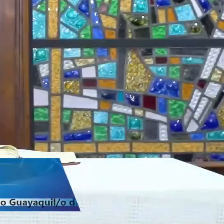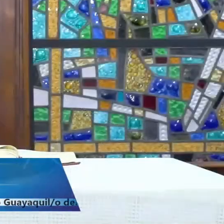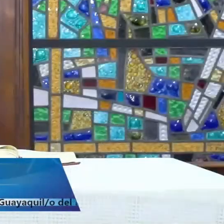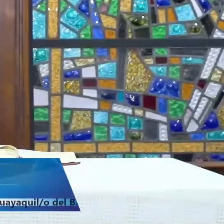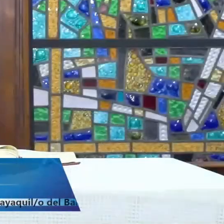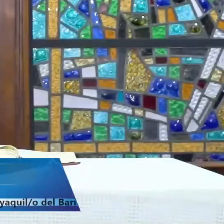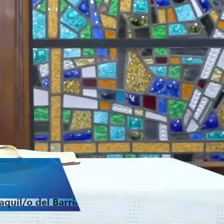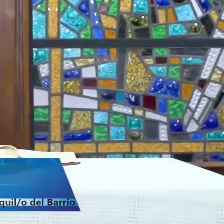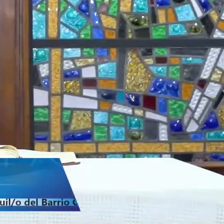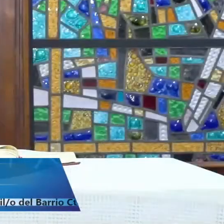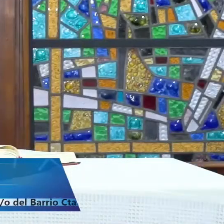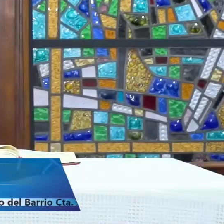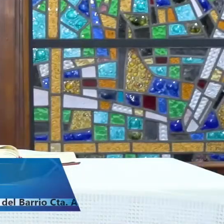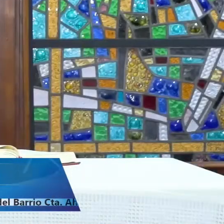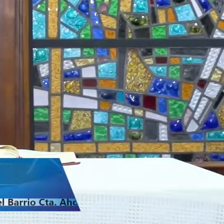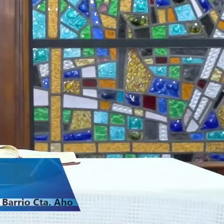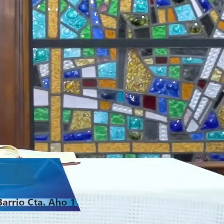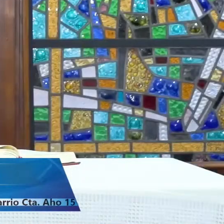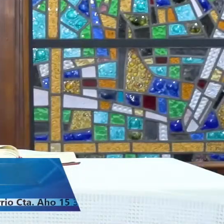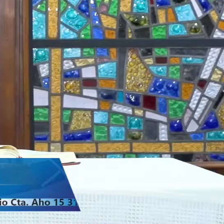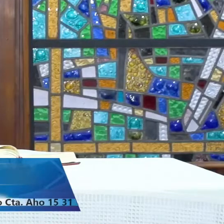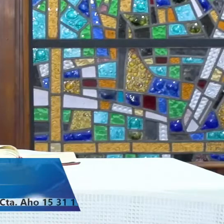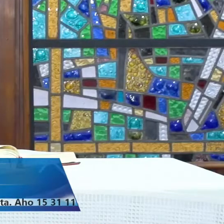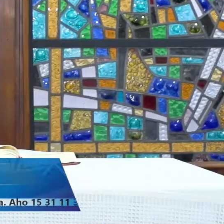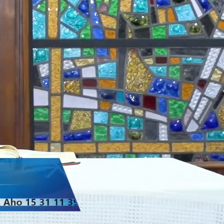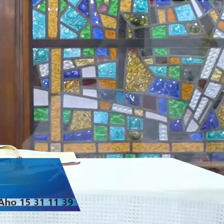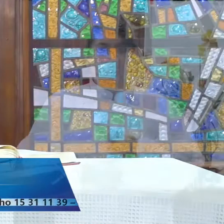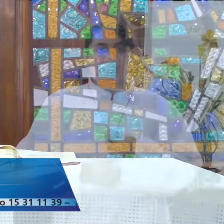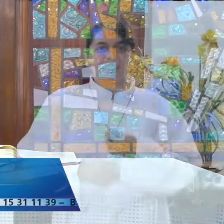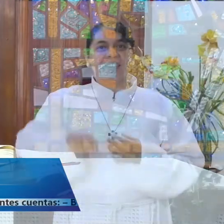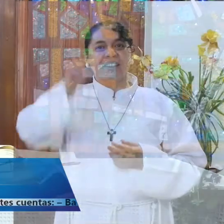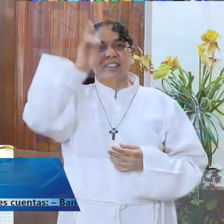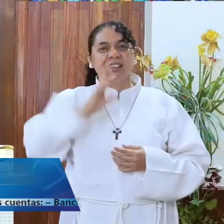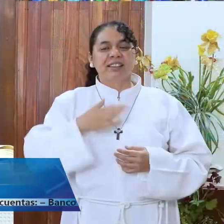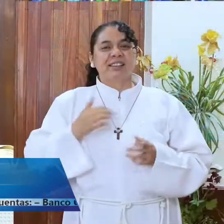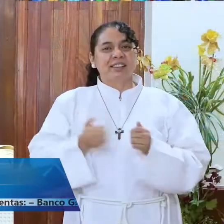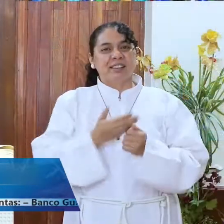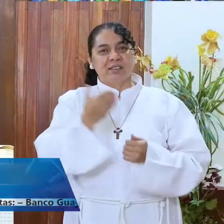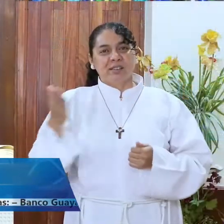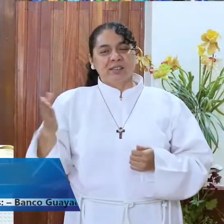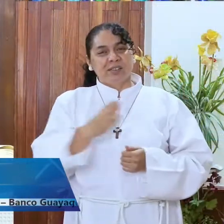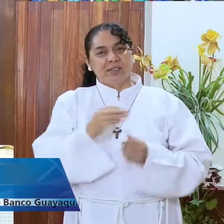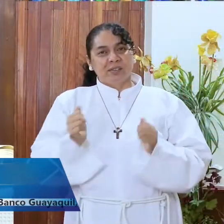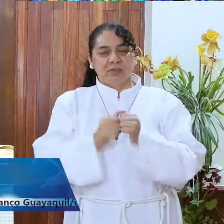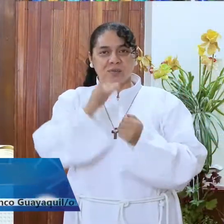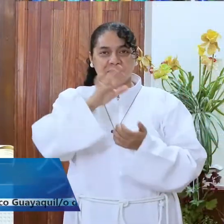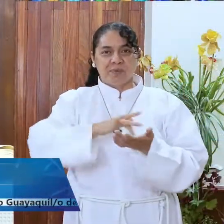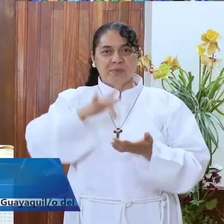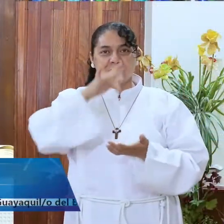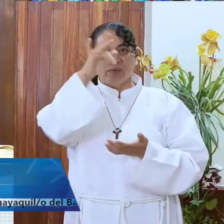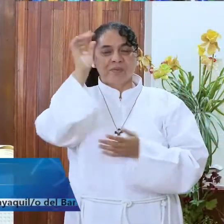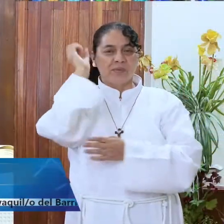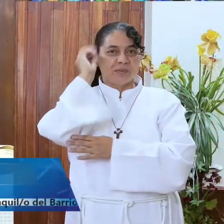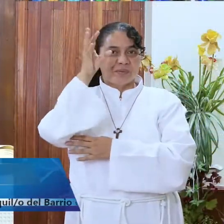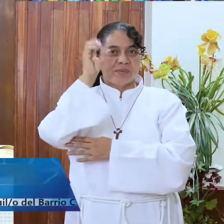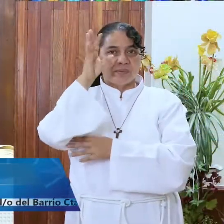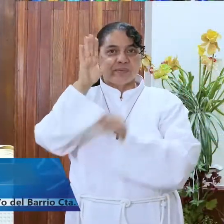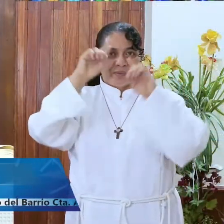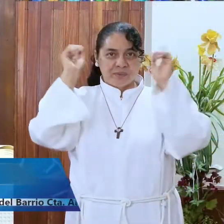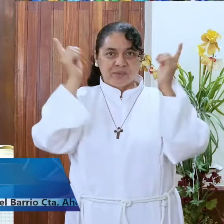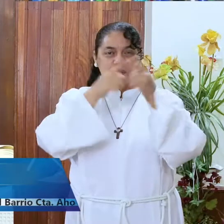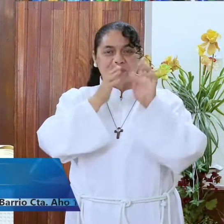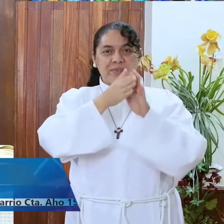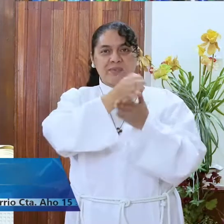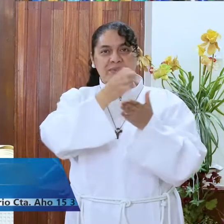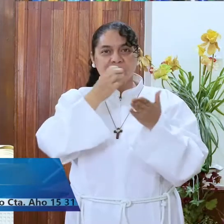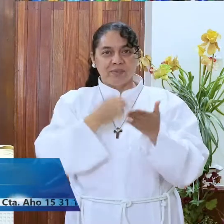que el señor esté con ustedes y proclamación del santo evangelio según san